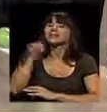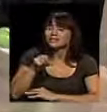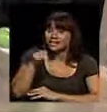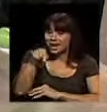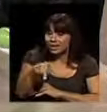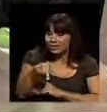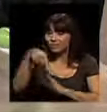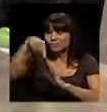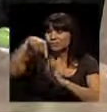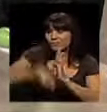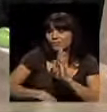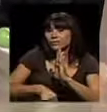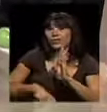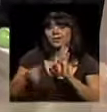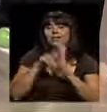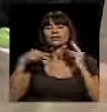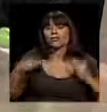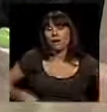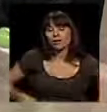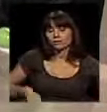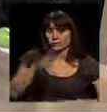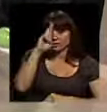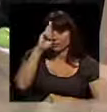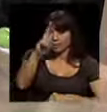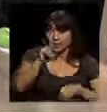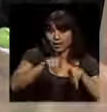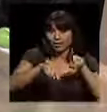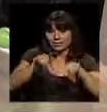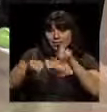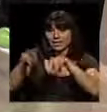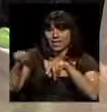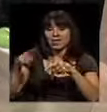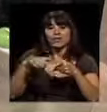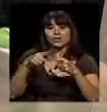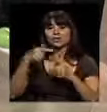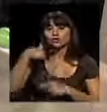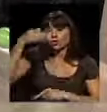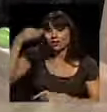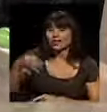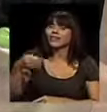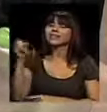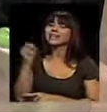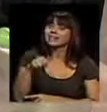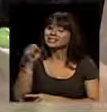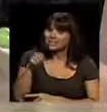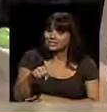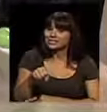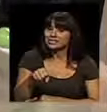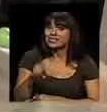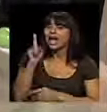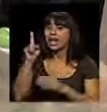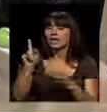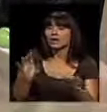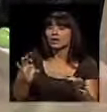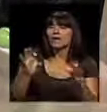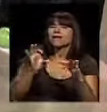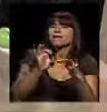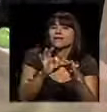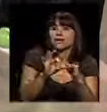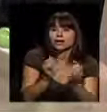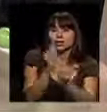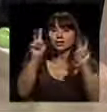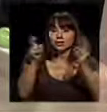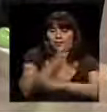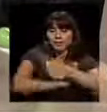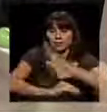aborda el tema del respeto a la diversidad. Entonces, de esa manera, a mí me parece que sí hay una vinculación con el tema de discapacidad.